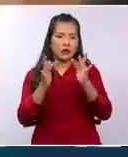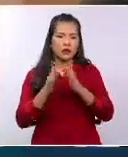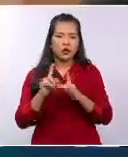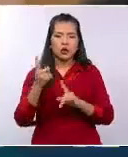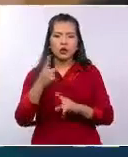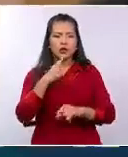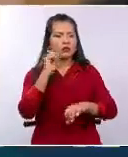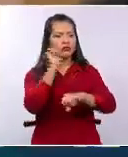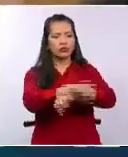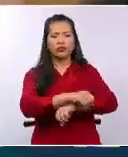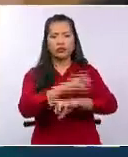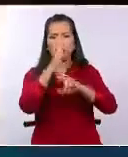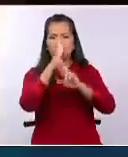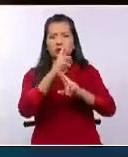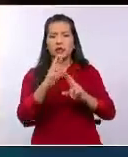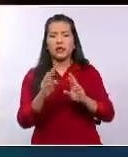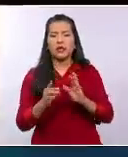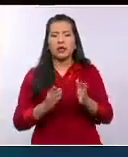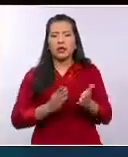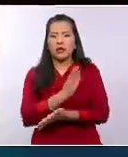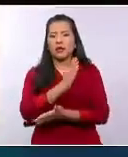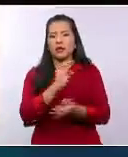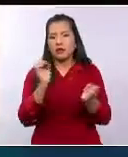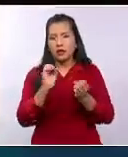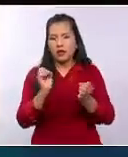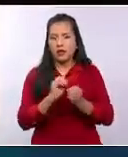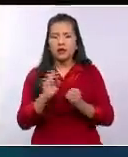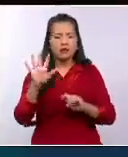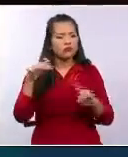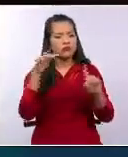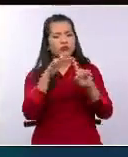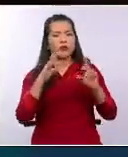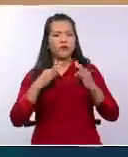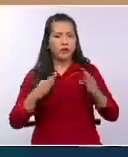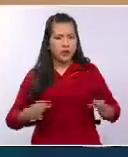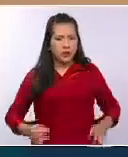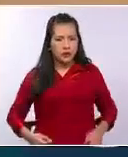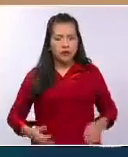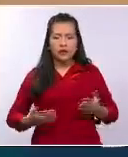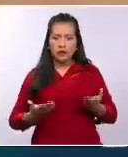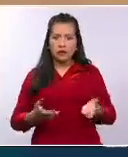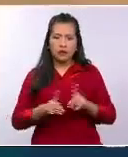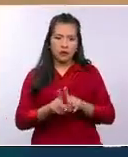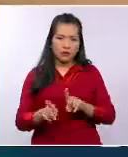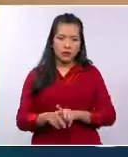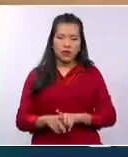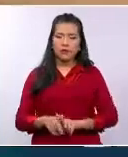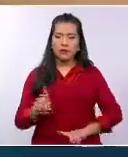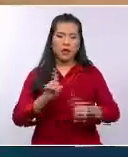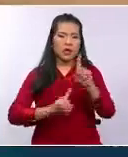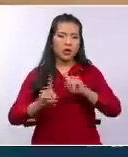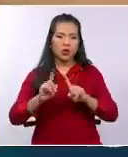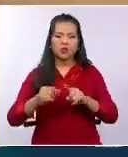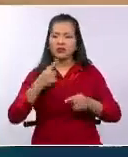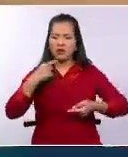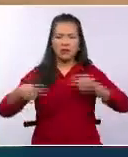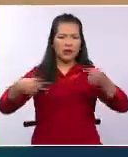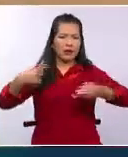vulneración, sobre todo al tema de agresiones físicas, incluso delitos que por